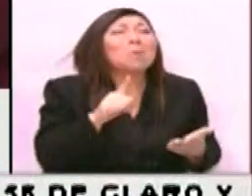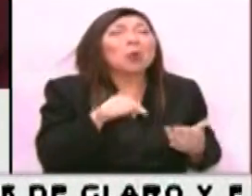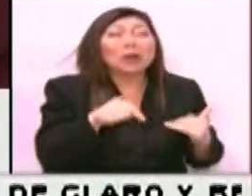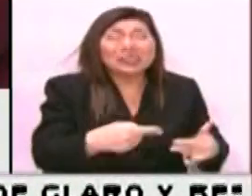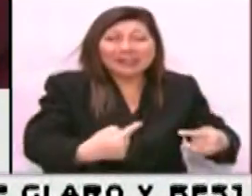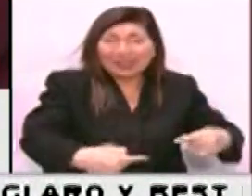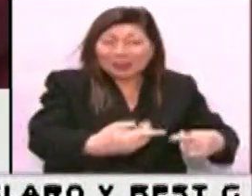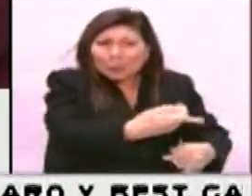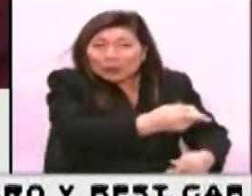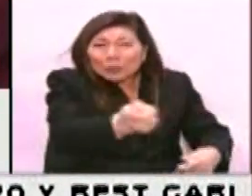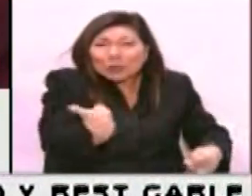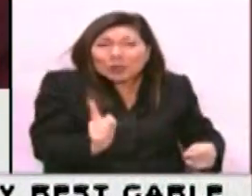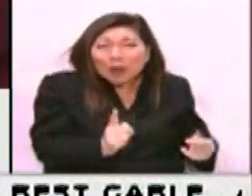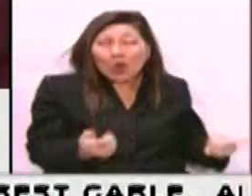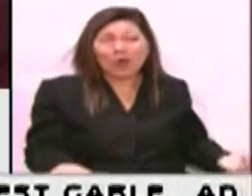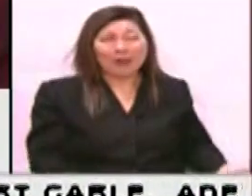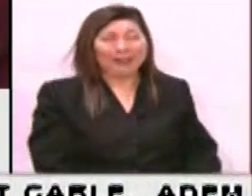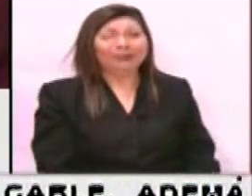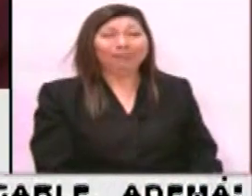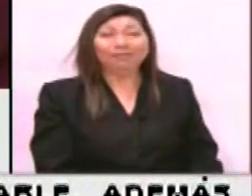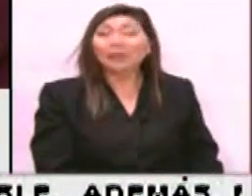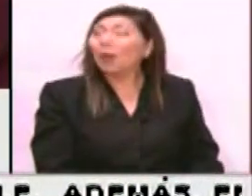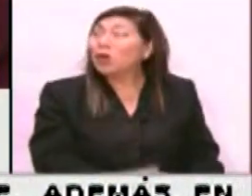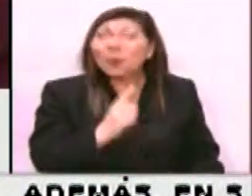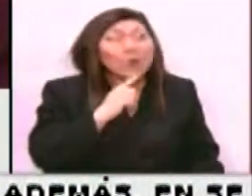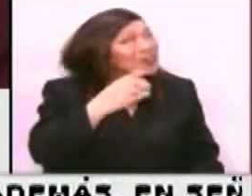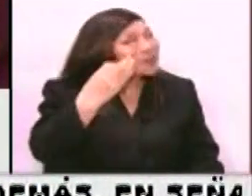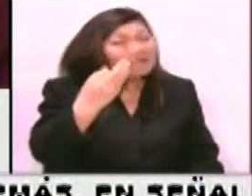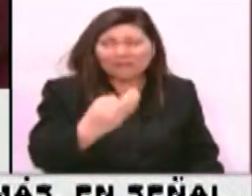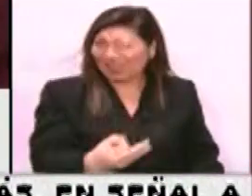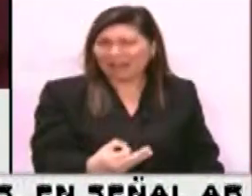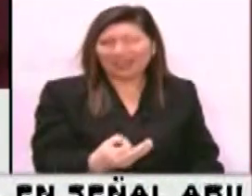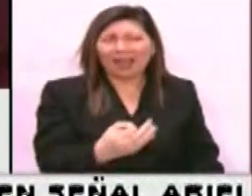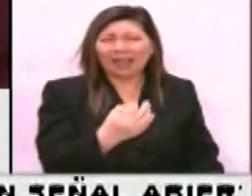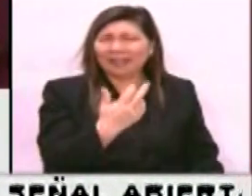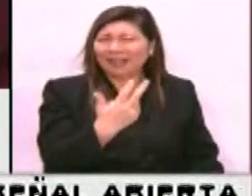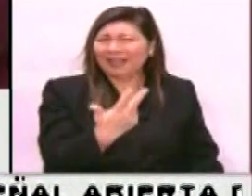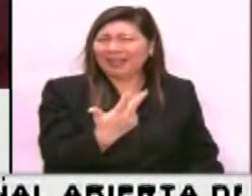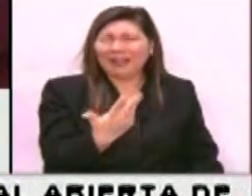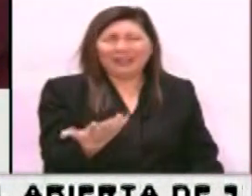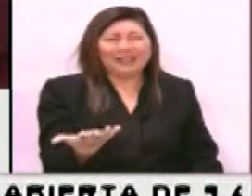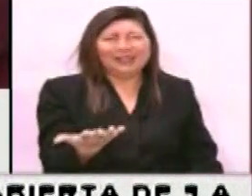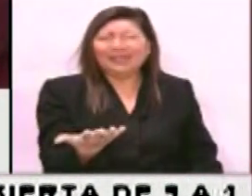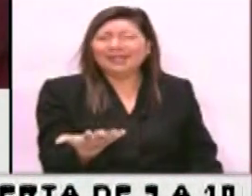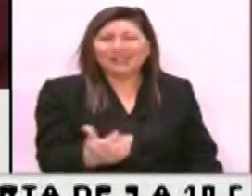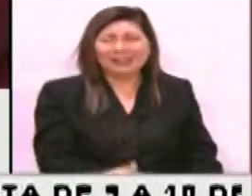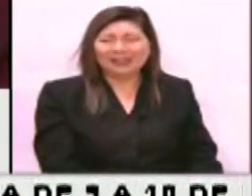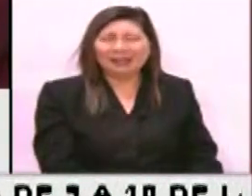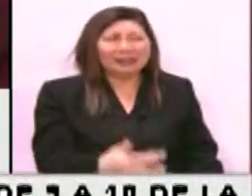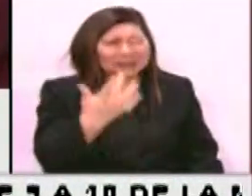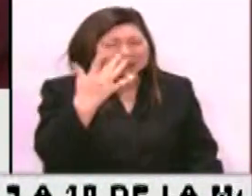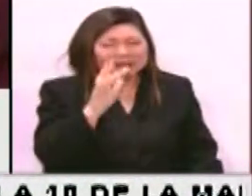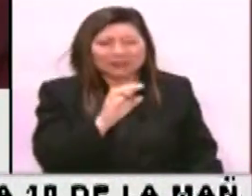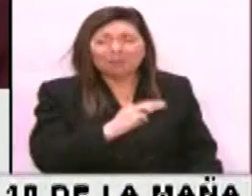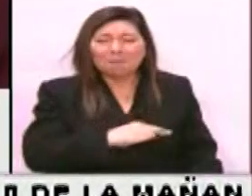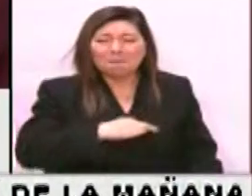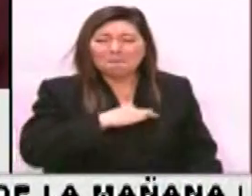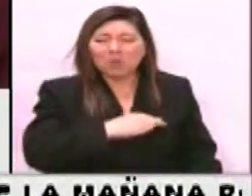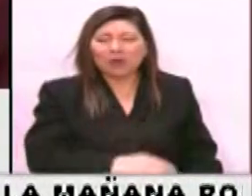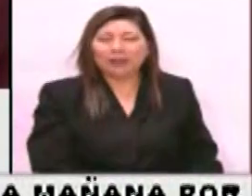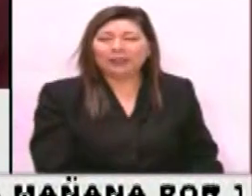esta discusión. Entonces, no es verdad que hayan habido tres casos de incapacidad